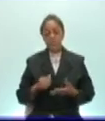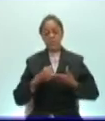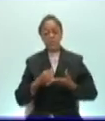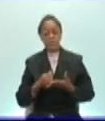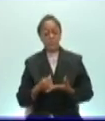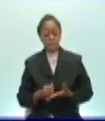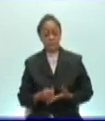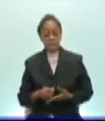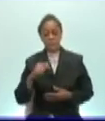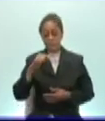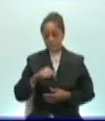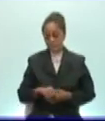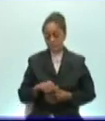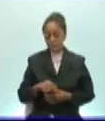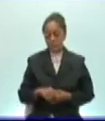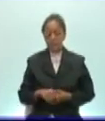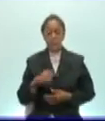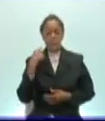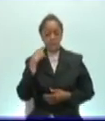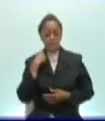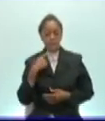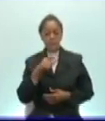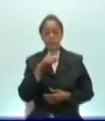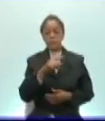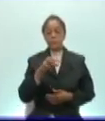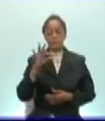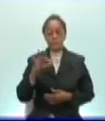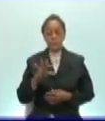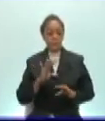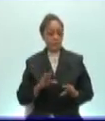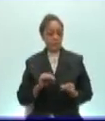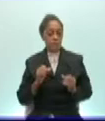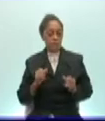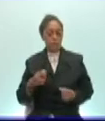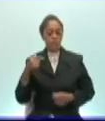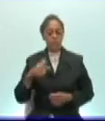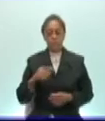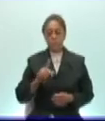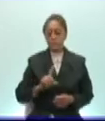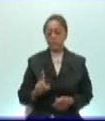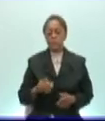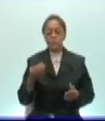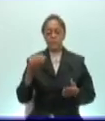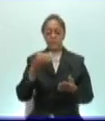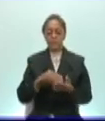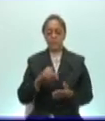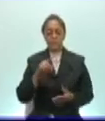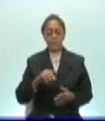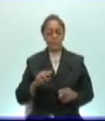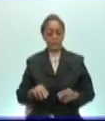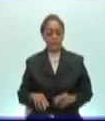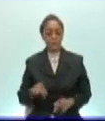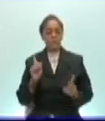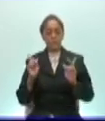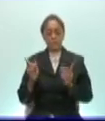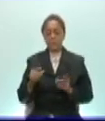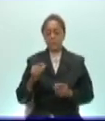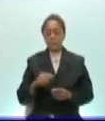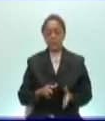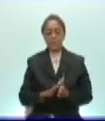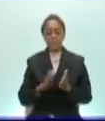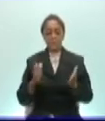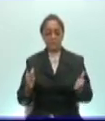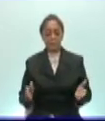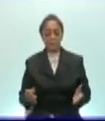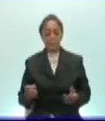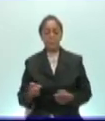reconcentración y ahora en el año 98 es casi un pretexto para intervenir. Porque les conviene tienen su política y la prensa amarilla es